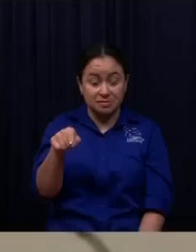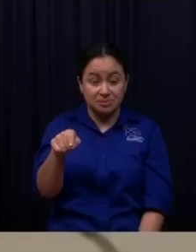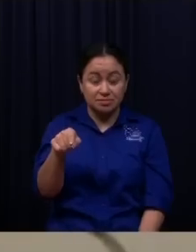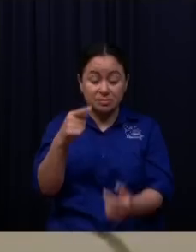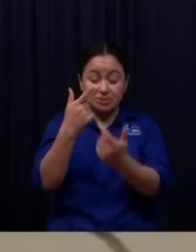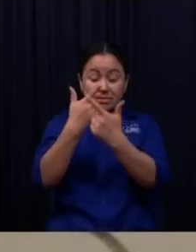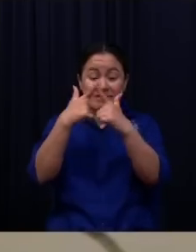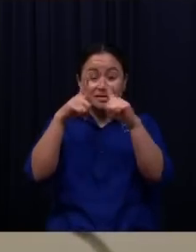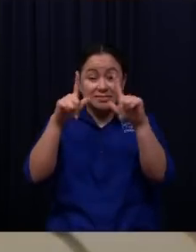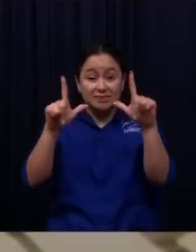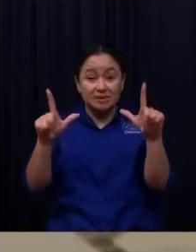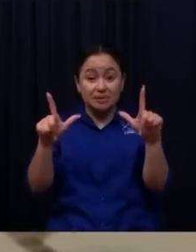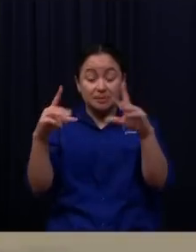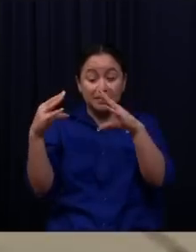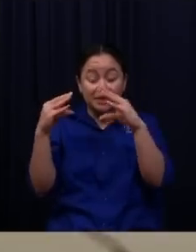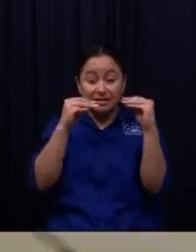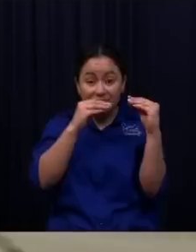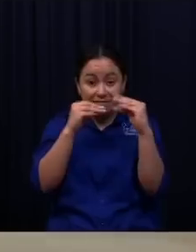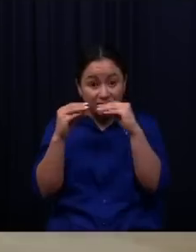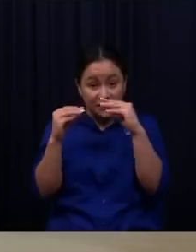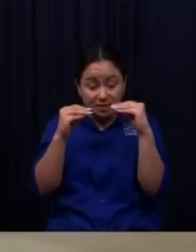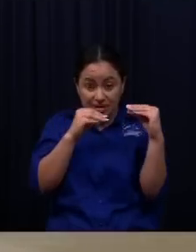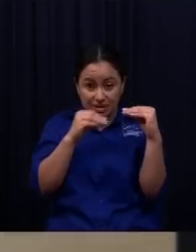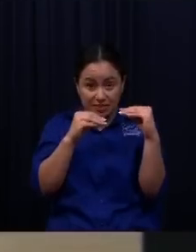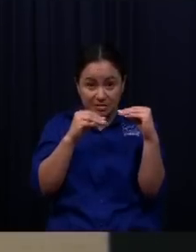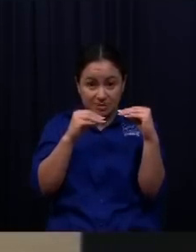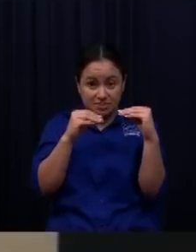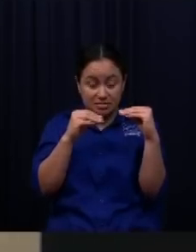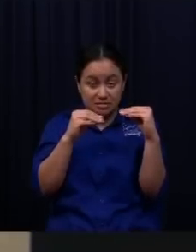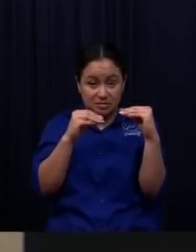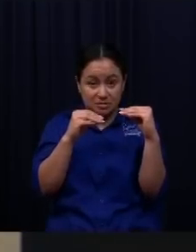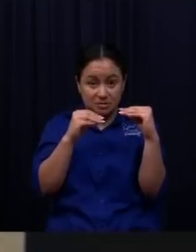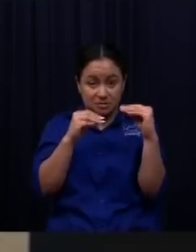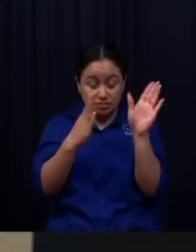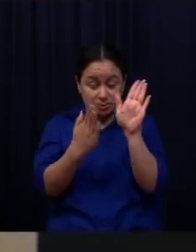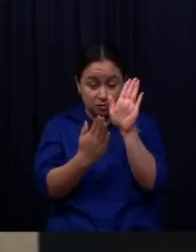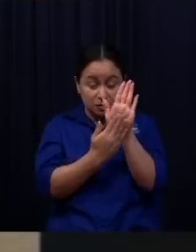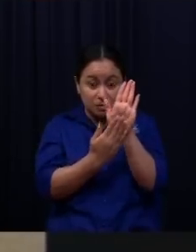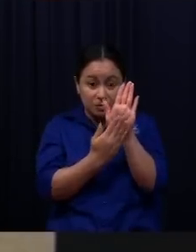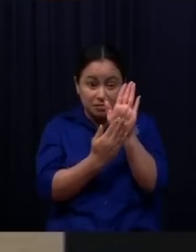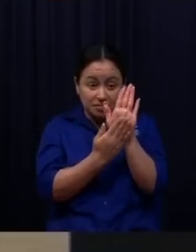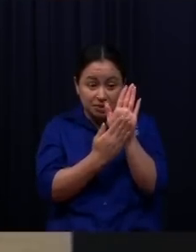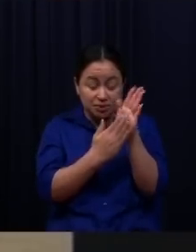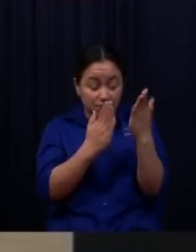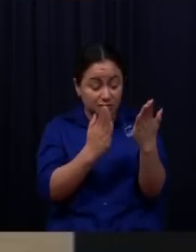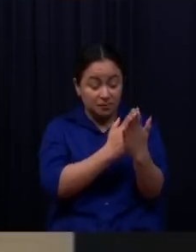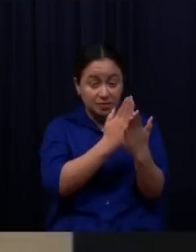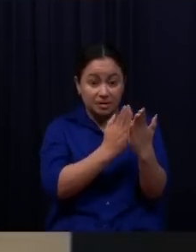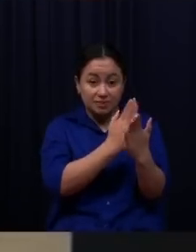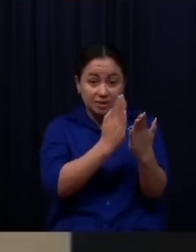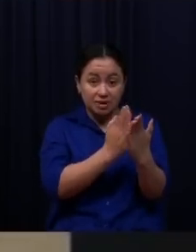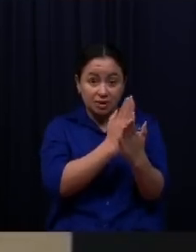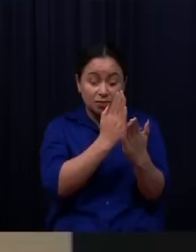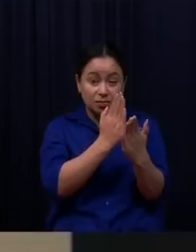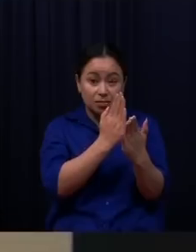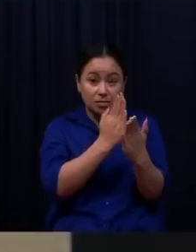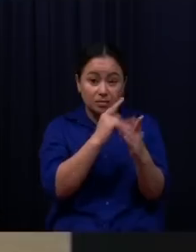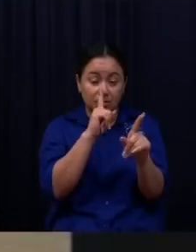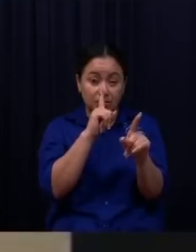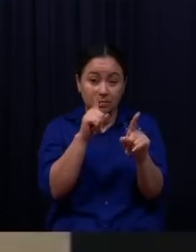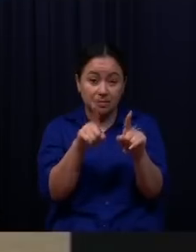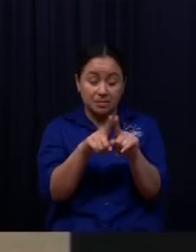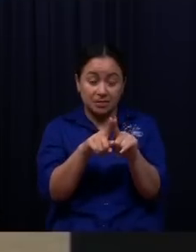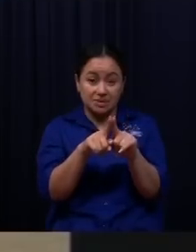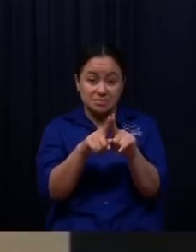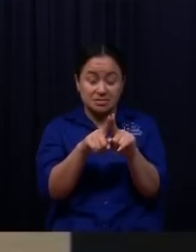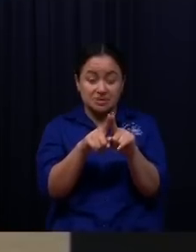para hablar, y cuando vemos el contexto bíblico nos damos cuenta que también es hablar en otras lenguas. El apóstol